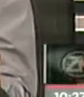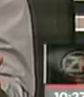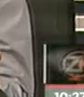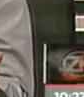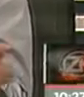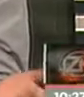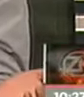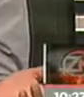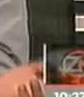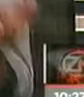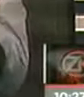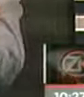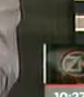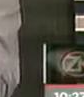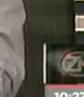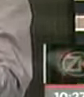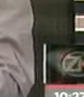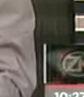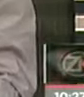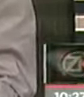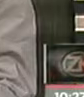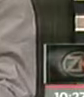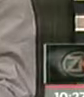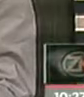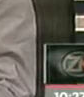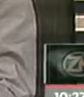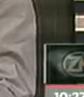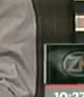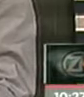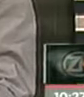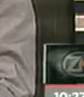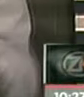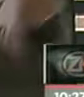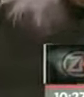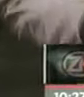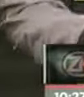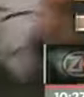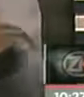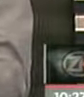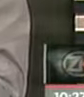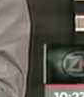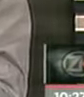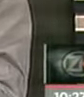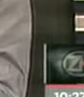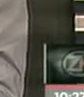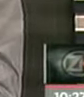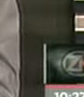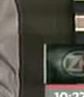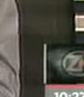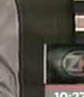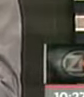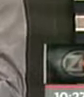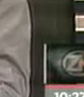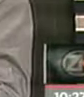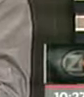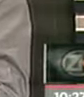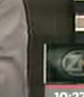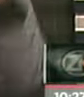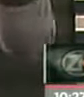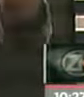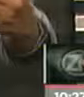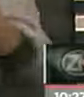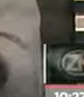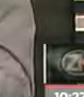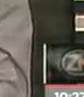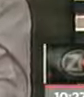ve reflejado, obviamente, ¿en qué se ve reflejado? En la vida de las personas. Lo mismo que está haciendo Portugal, lo mismo que está haciendo Canadá,